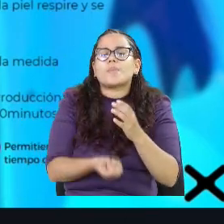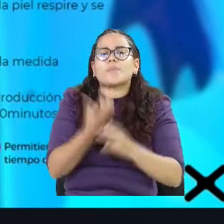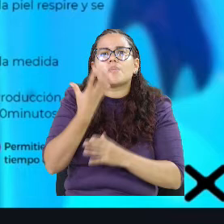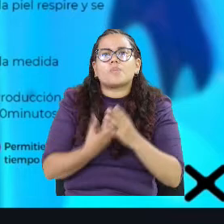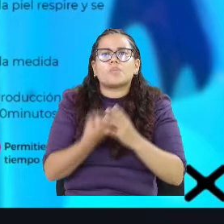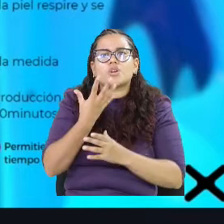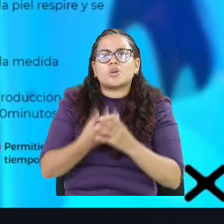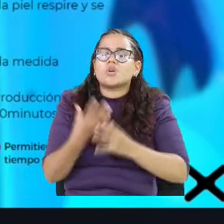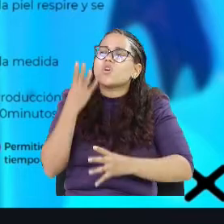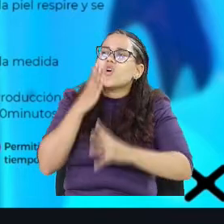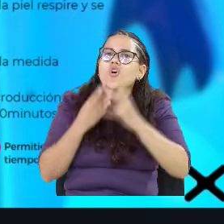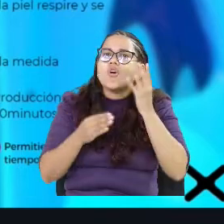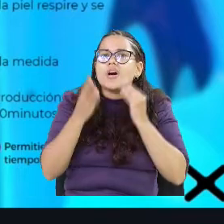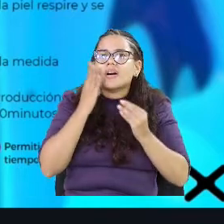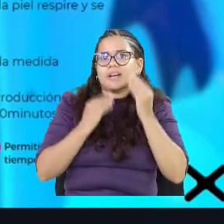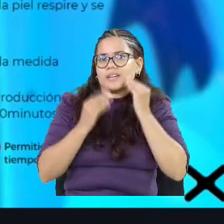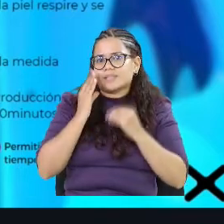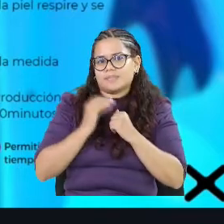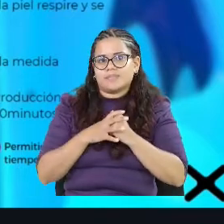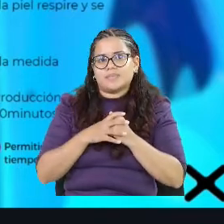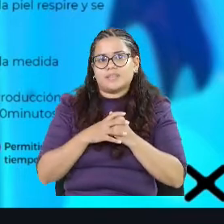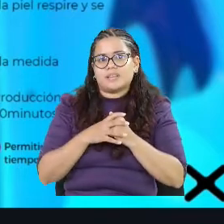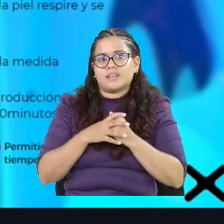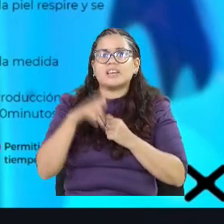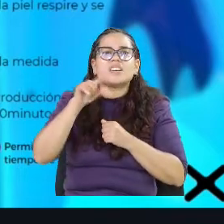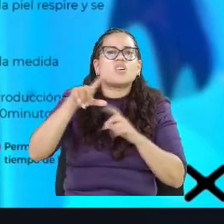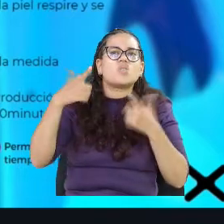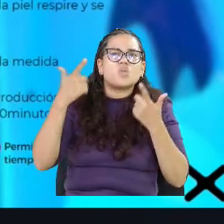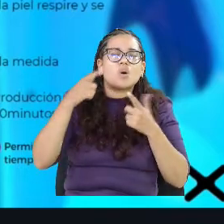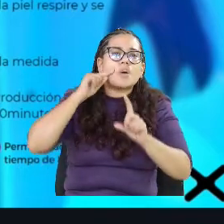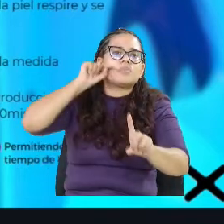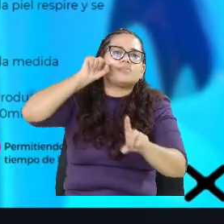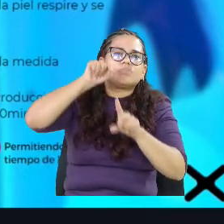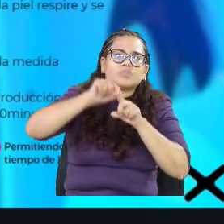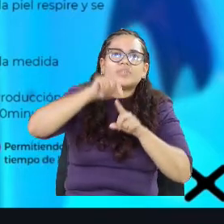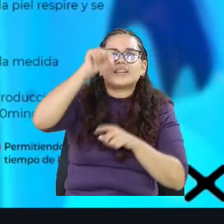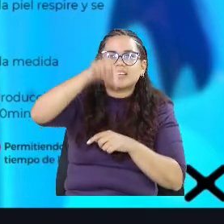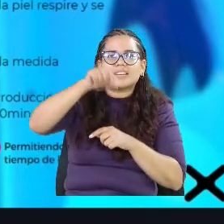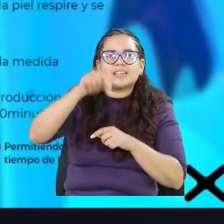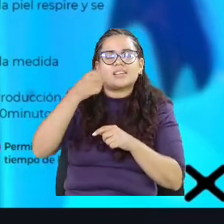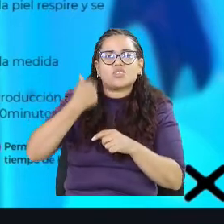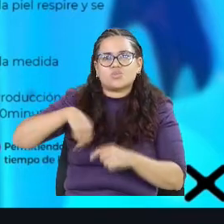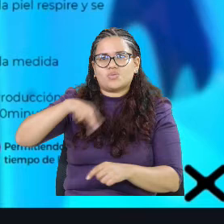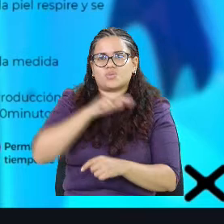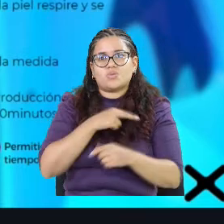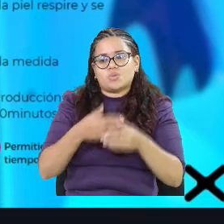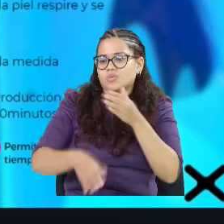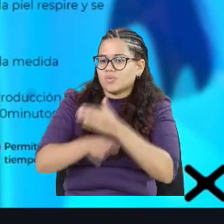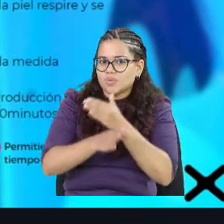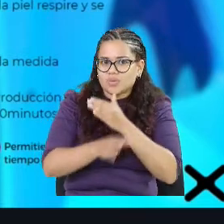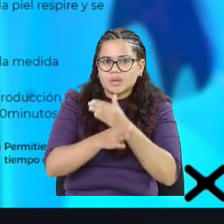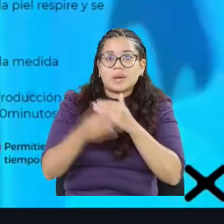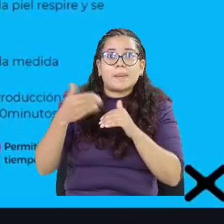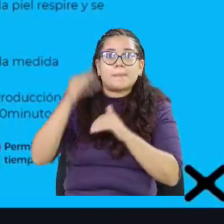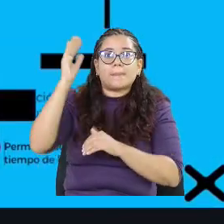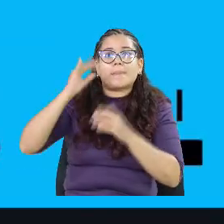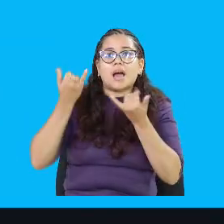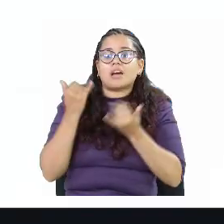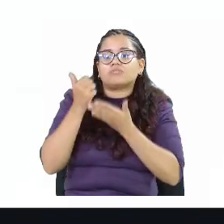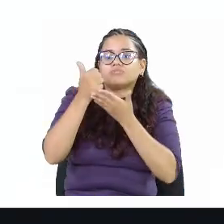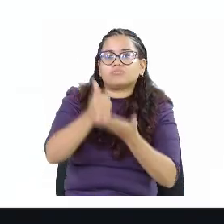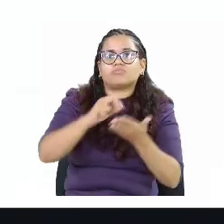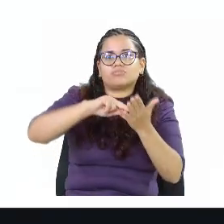vuelve una experiencia. Y ese es el propósito a los que nosotros vamos y más con estas ayudas tecnológicas.